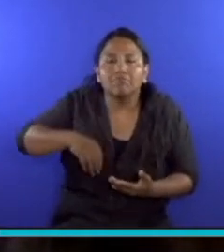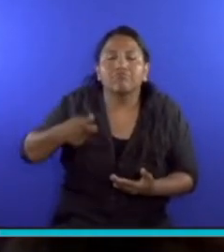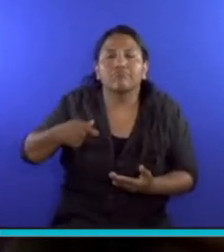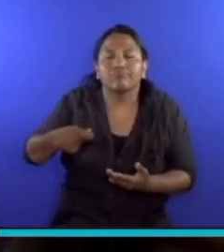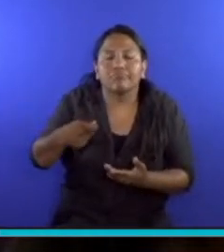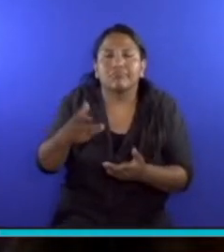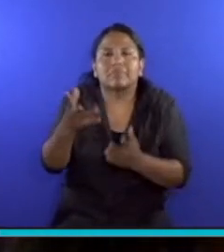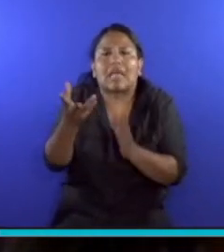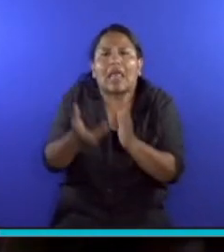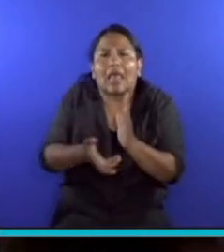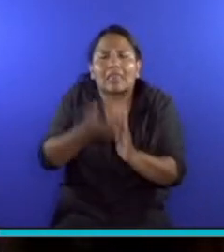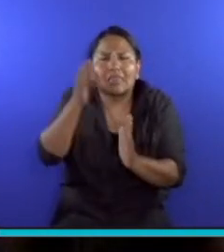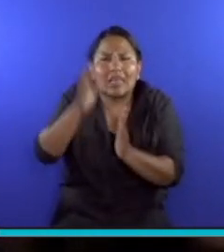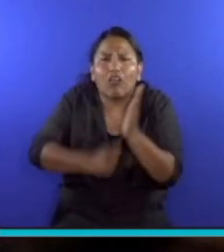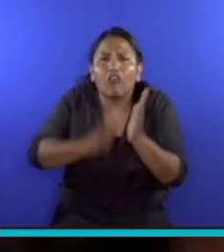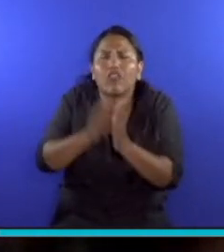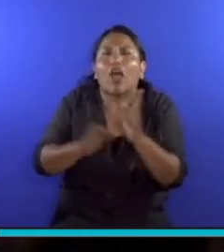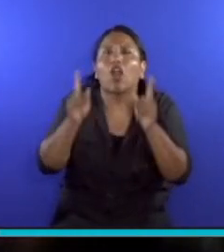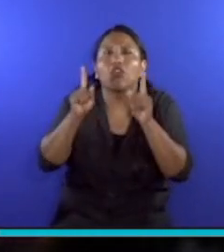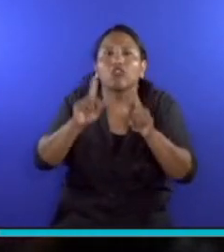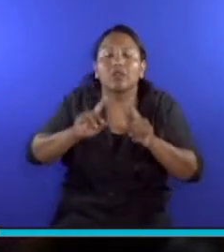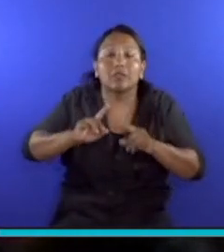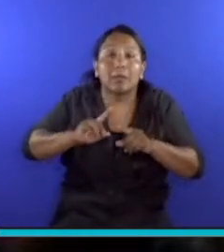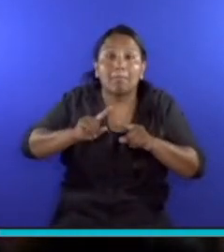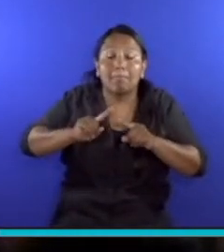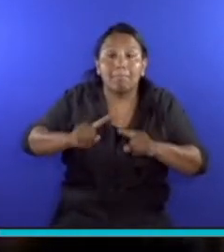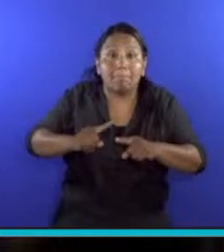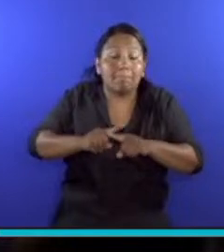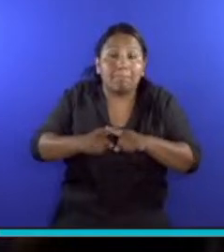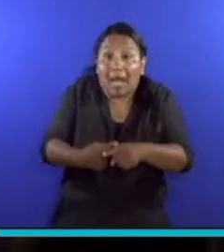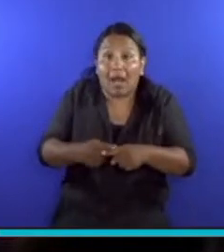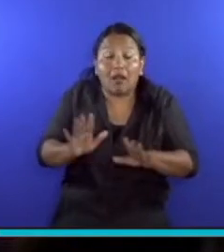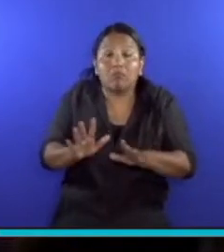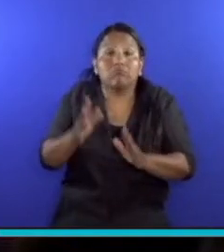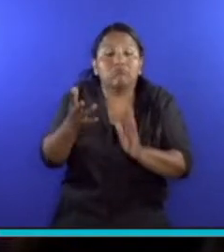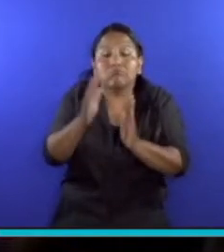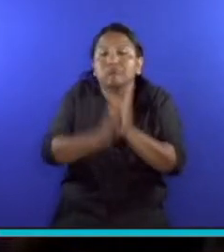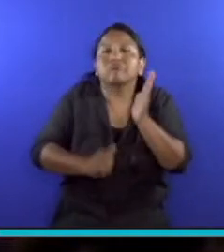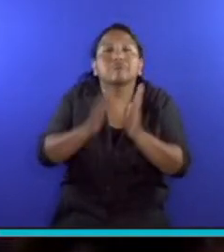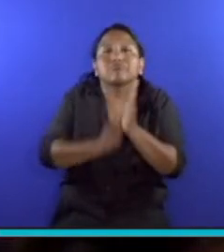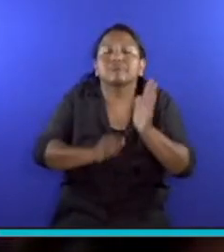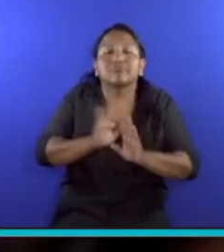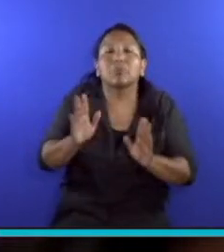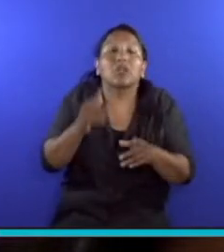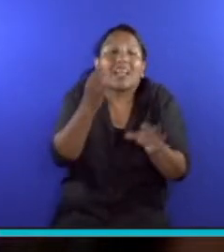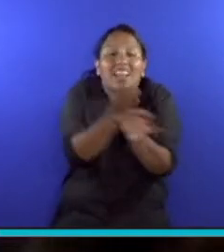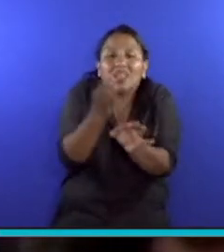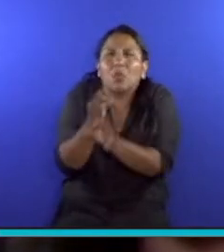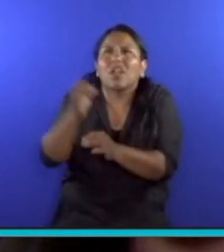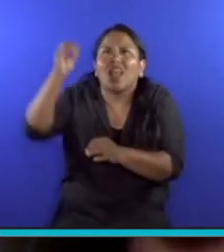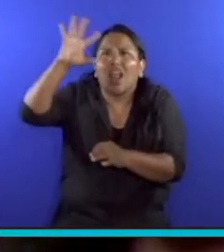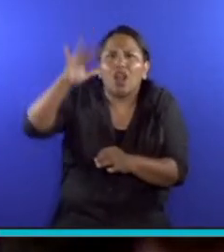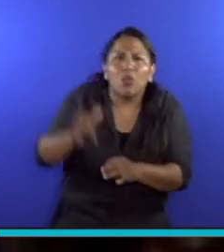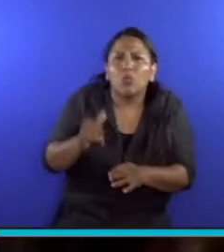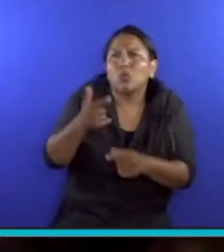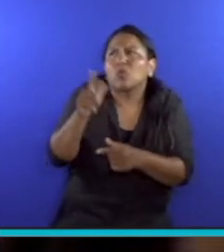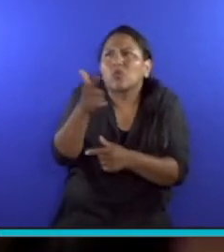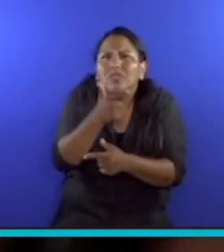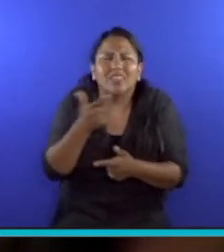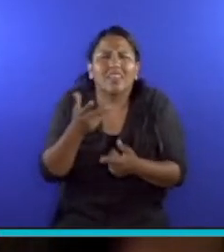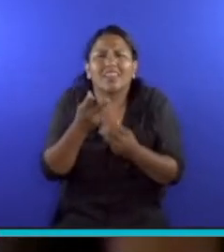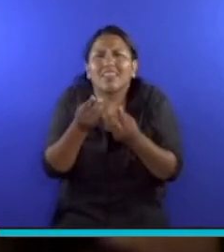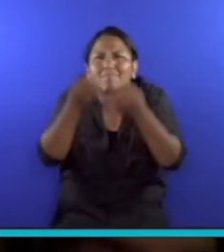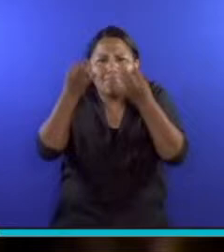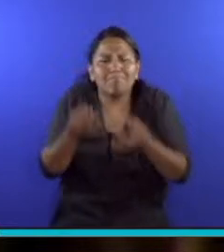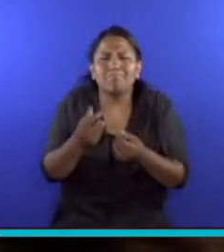los docentes que hacen paro porque las escuelas no tienen luz y no están en condiciones.